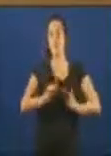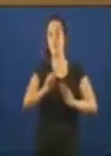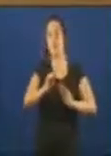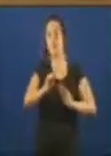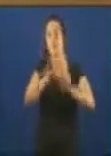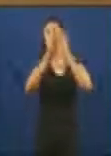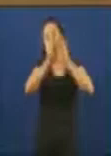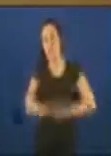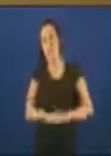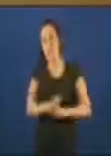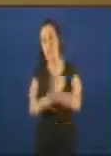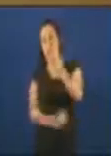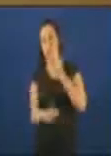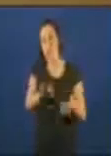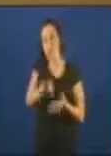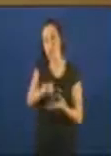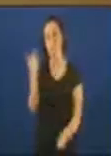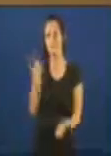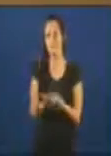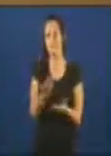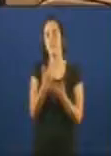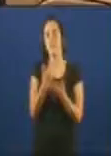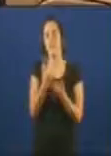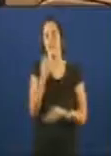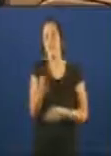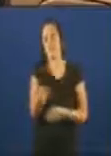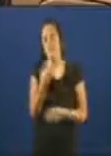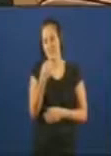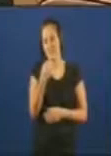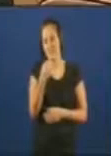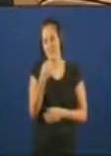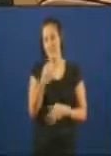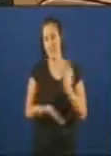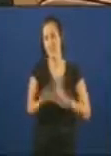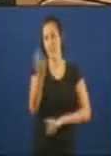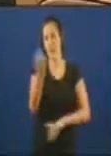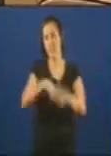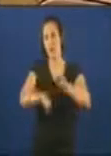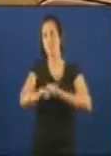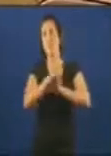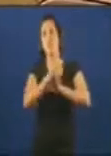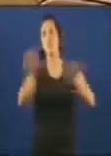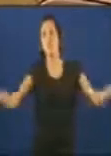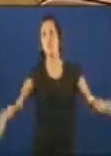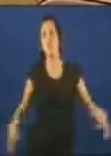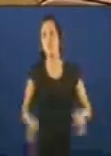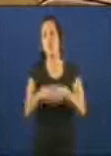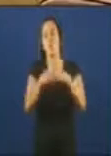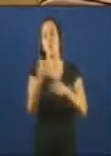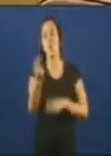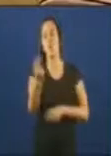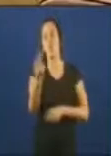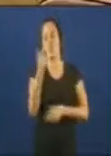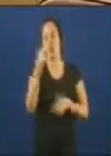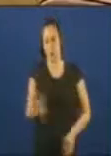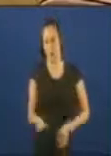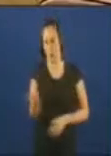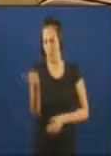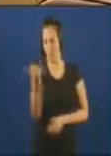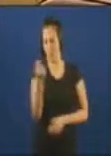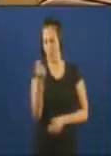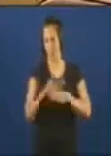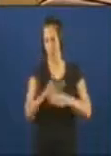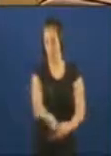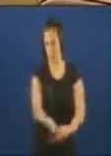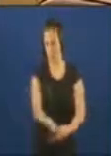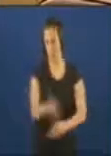afírmase textualmente que o escenario máis probável é a venda a un grupo financeiro de recoñecida solvencia. E